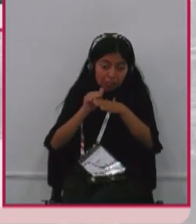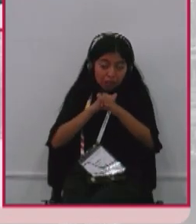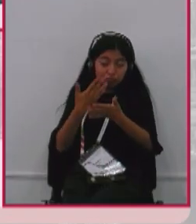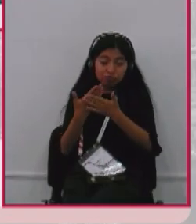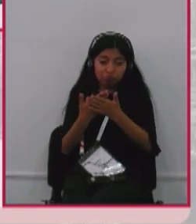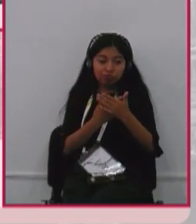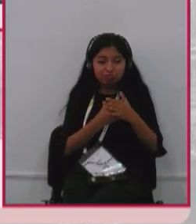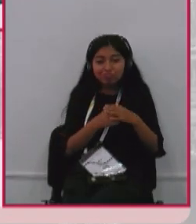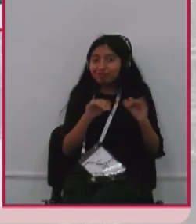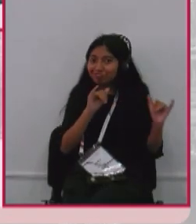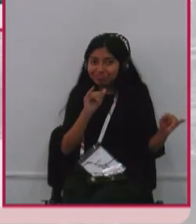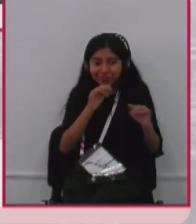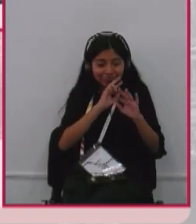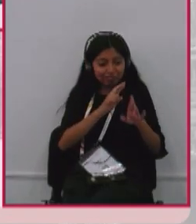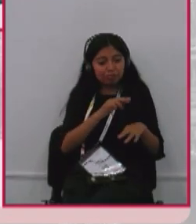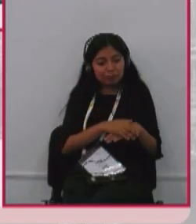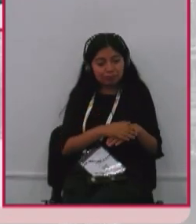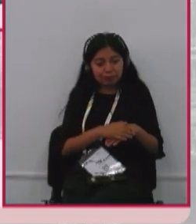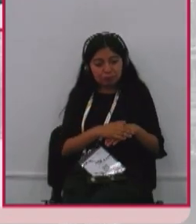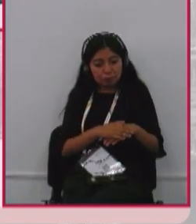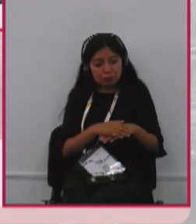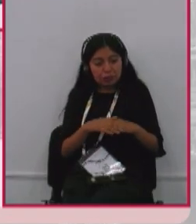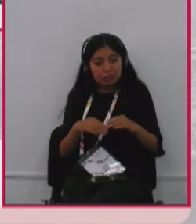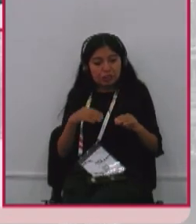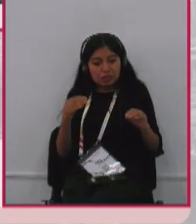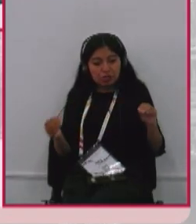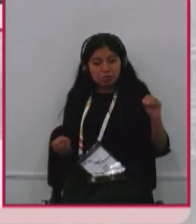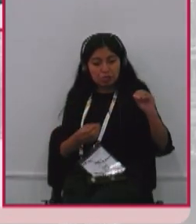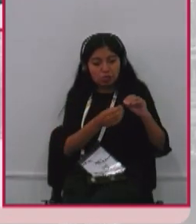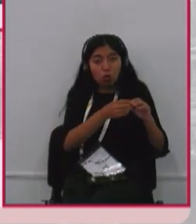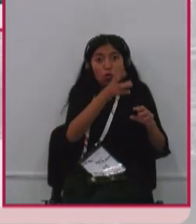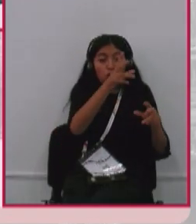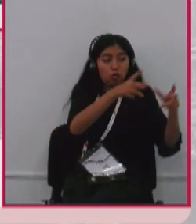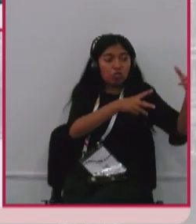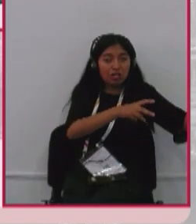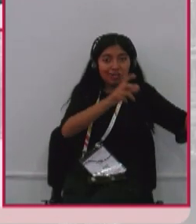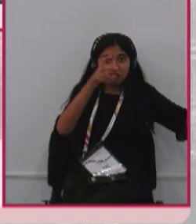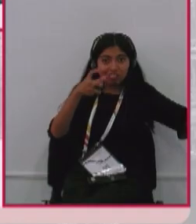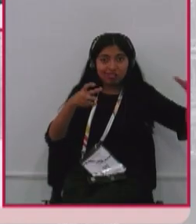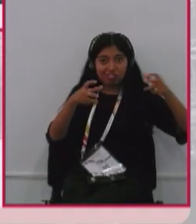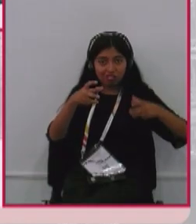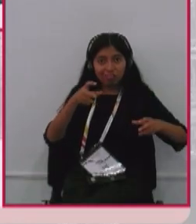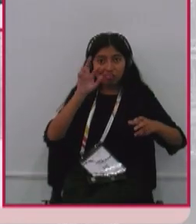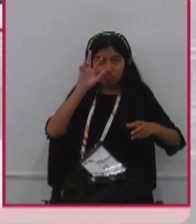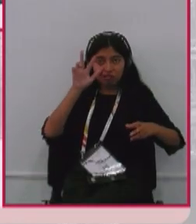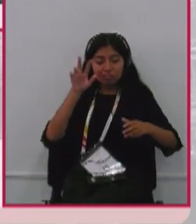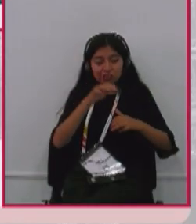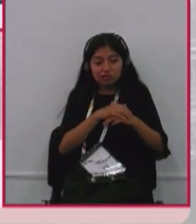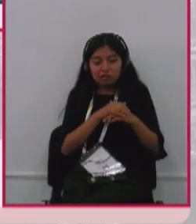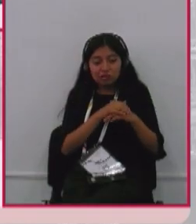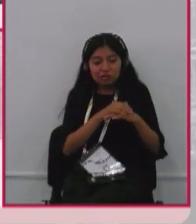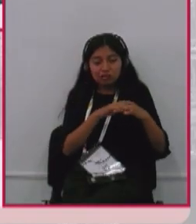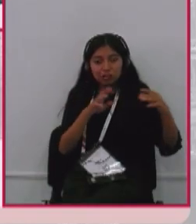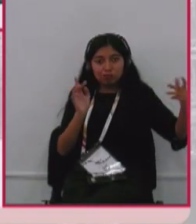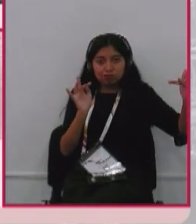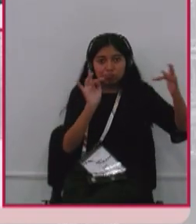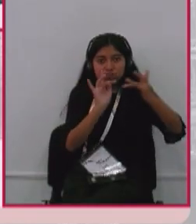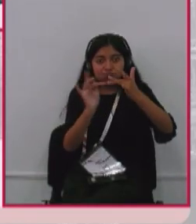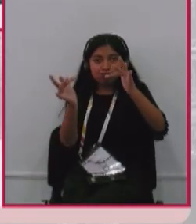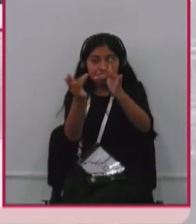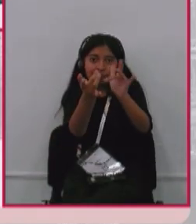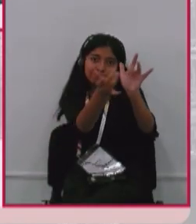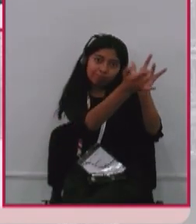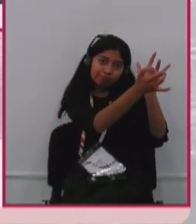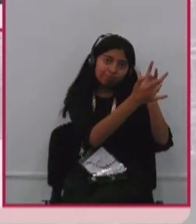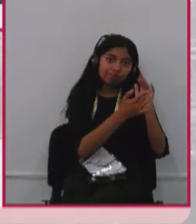hizo entonces en Fruta del Norte? Se implementaron 3 celdas Jameson, adicionales a su circuito convencional de celdas convencionales, una